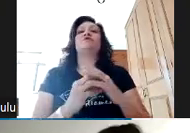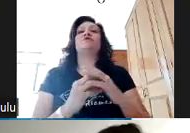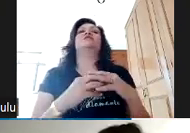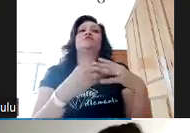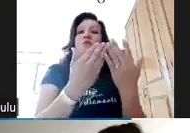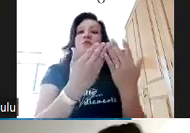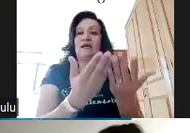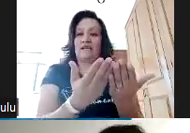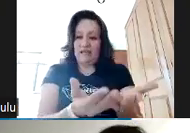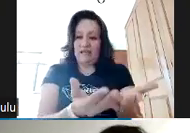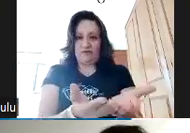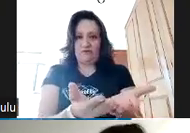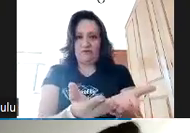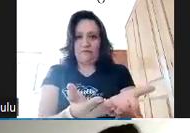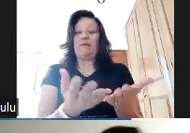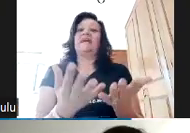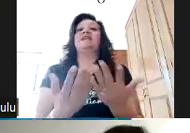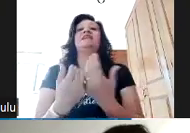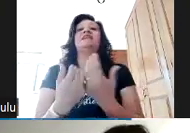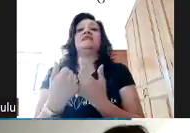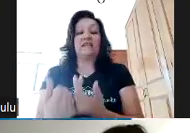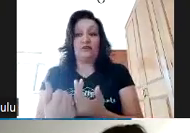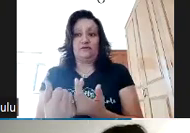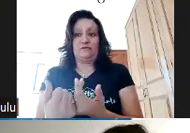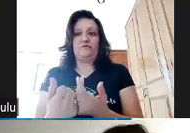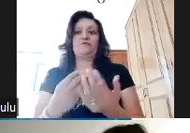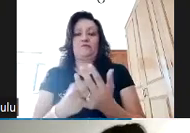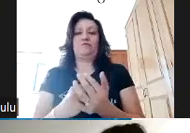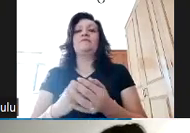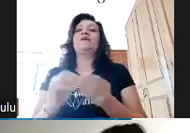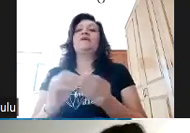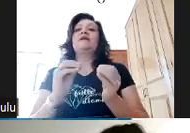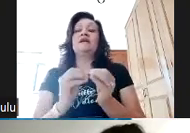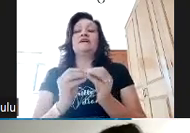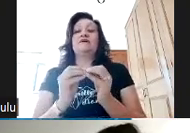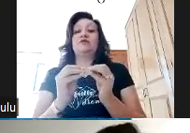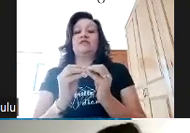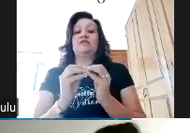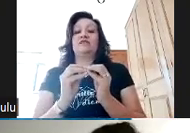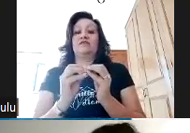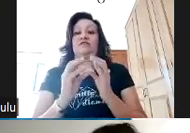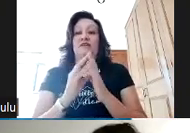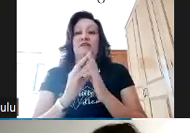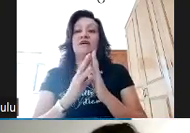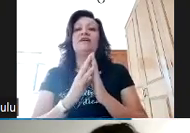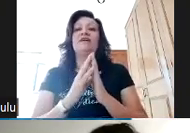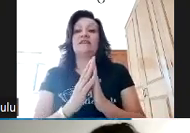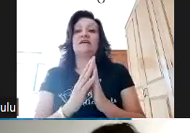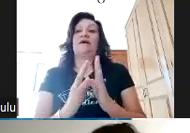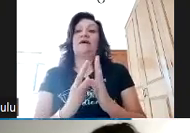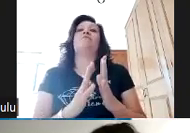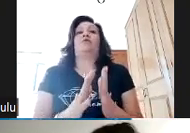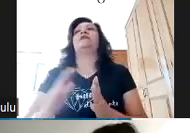pongamos en su lugar de ellos para entenderlos y debemos de entenderlos perfectamente